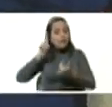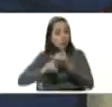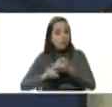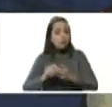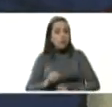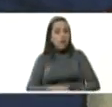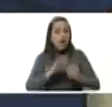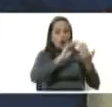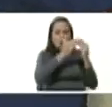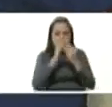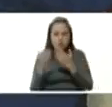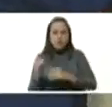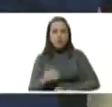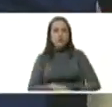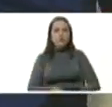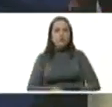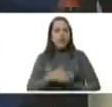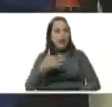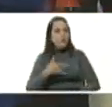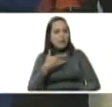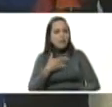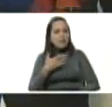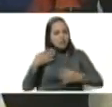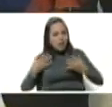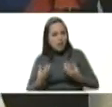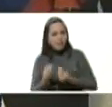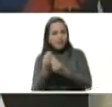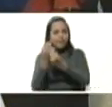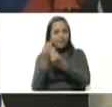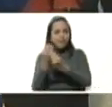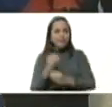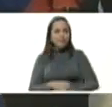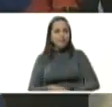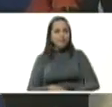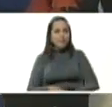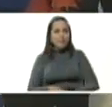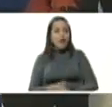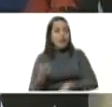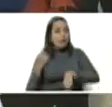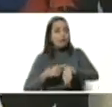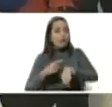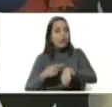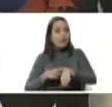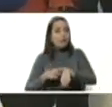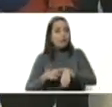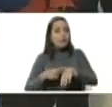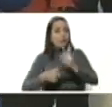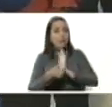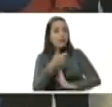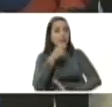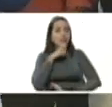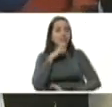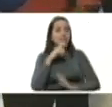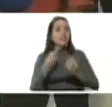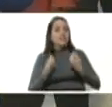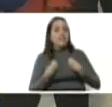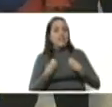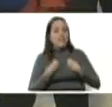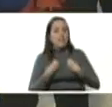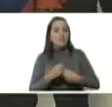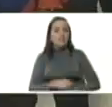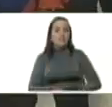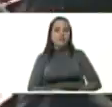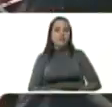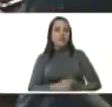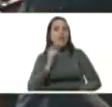a la comunidad, para que se sienta acompañada en un momento que es el momento más sensible de la vida. De la vida. De